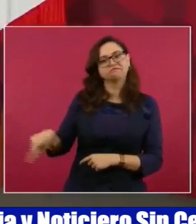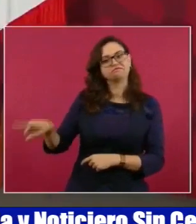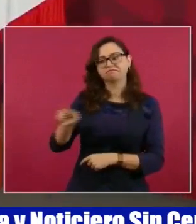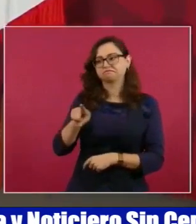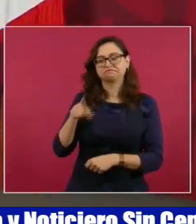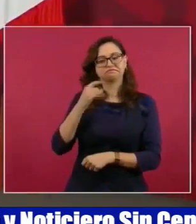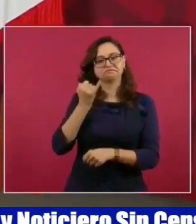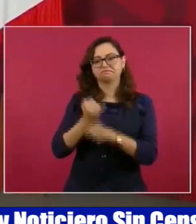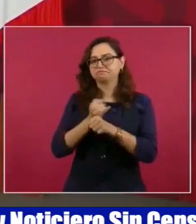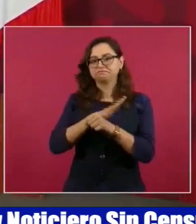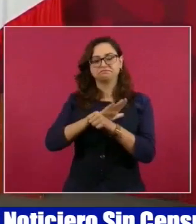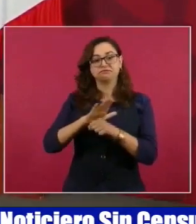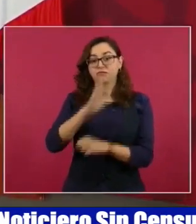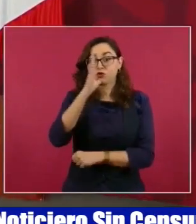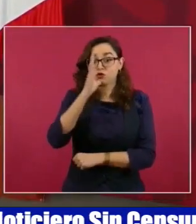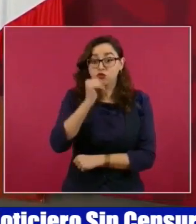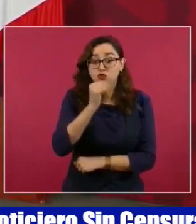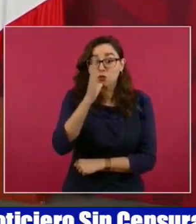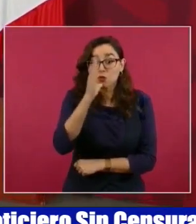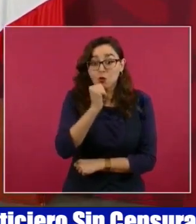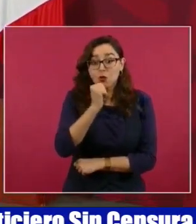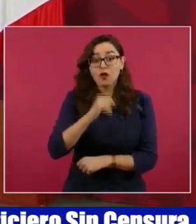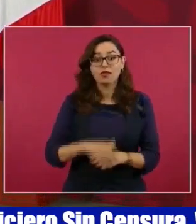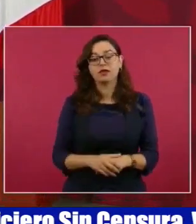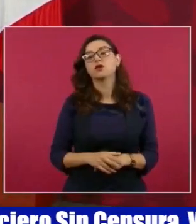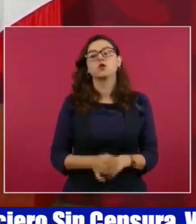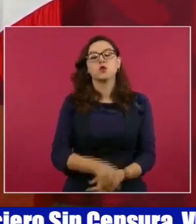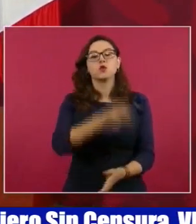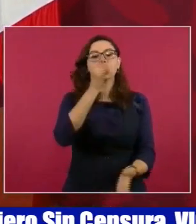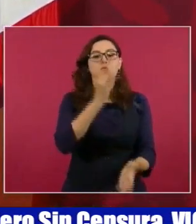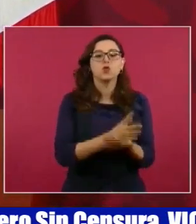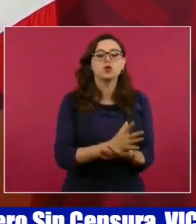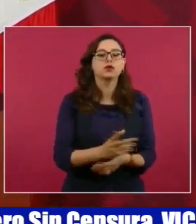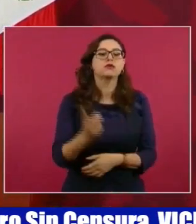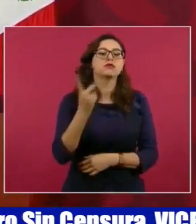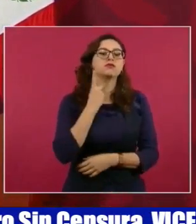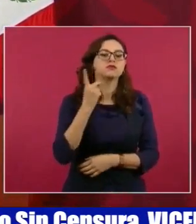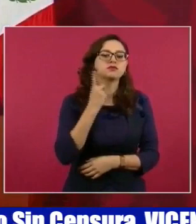Para eso están los legisladores.